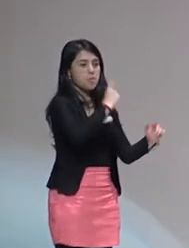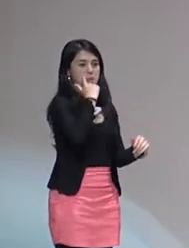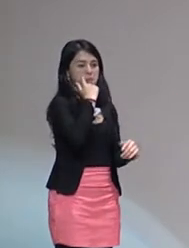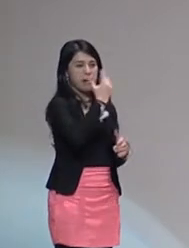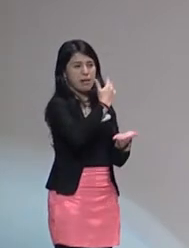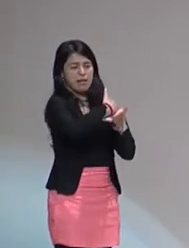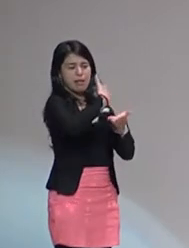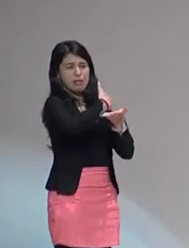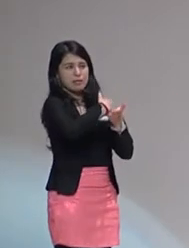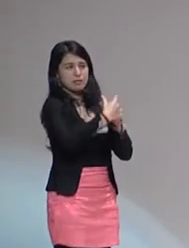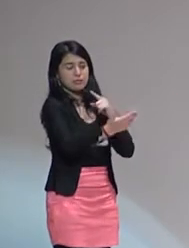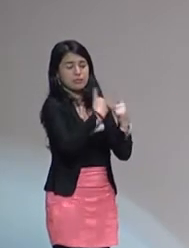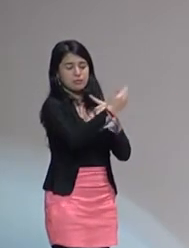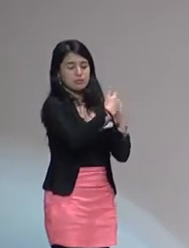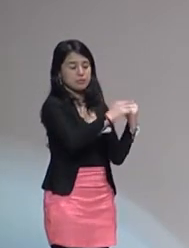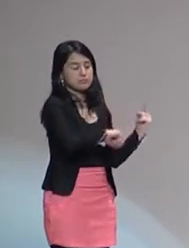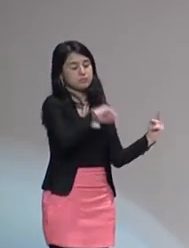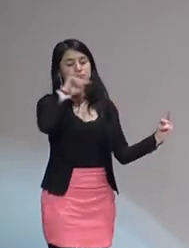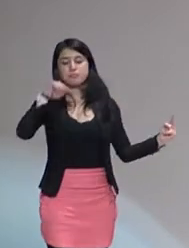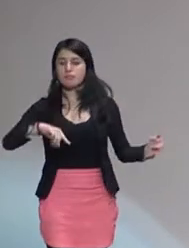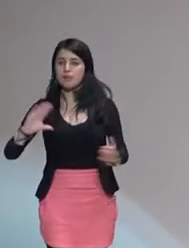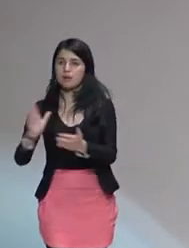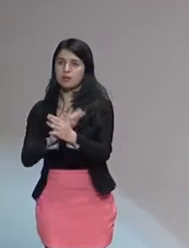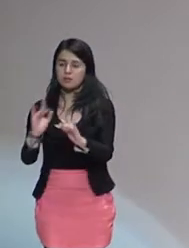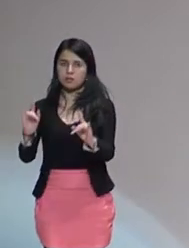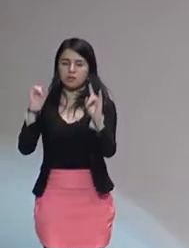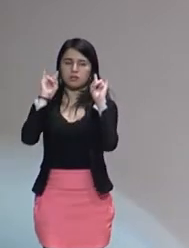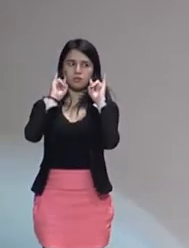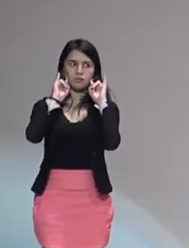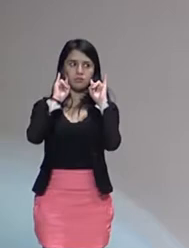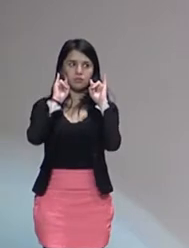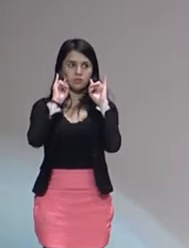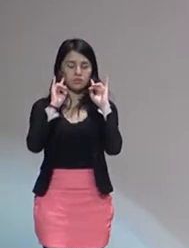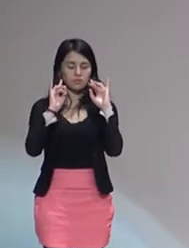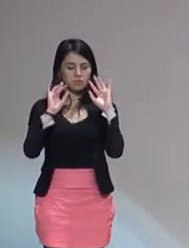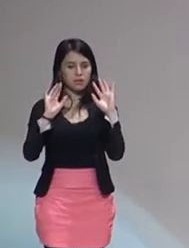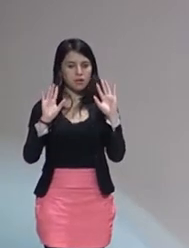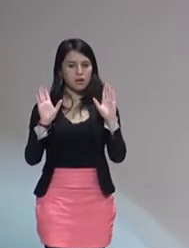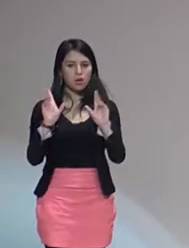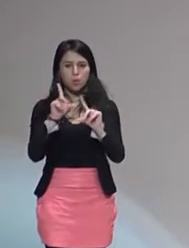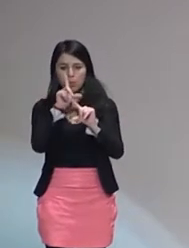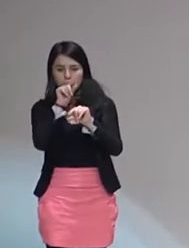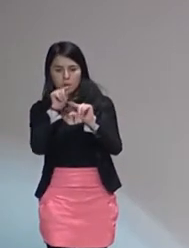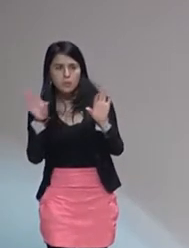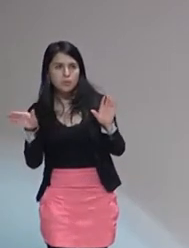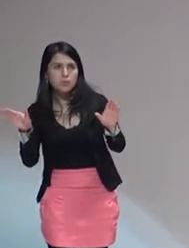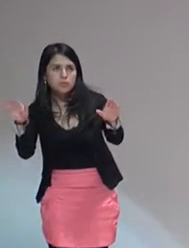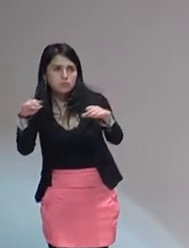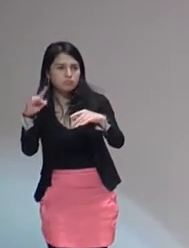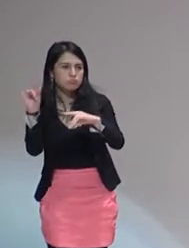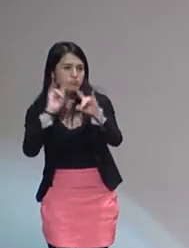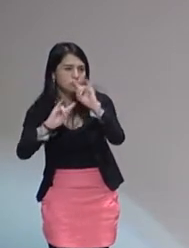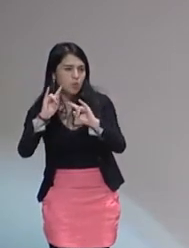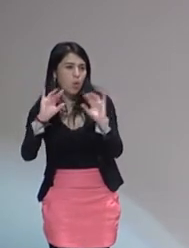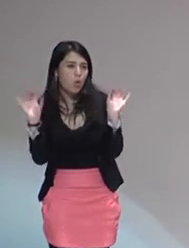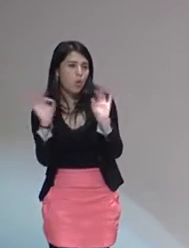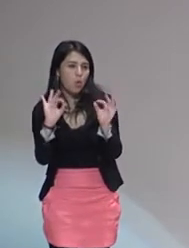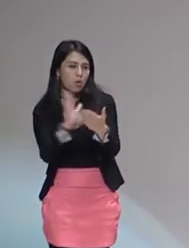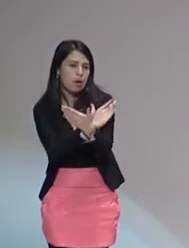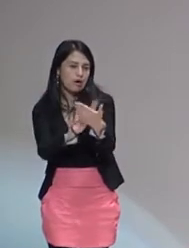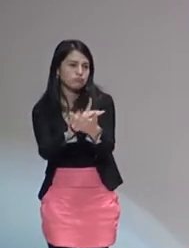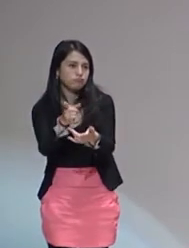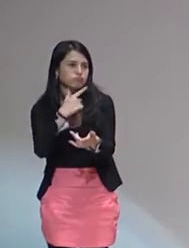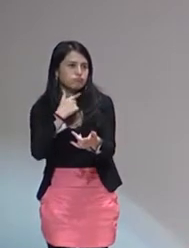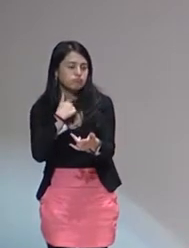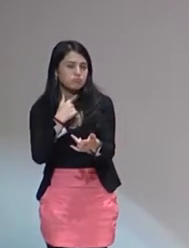gritó, pero cuando llega y escucha la canción, los sonidos de los pájaros o una canción que a él le guste